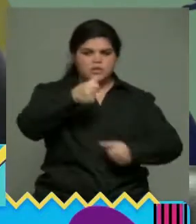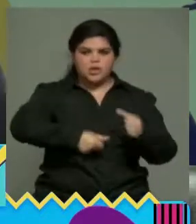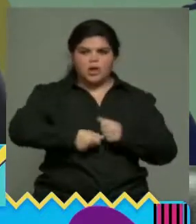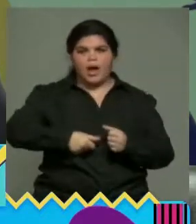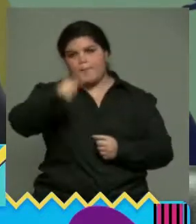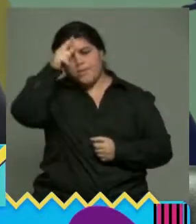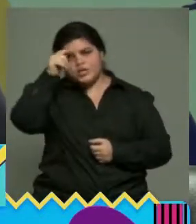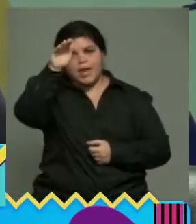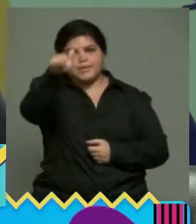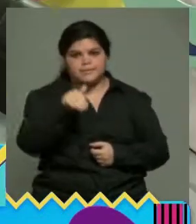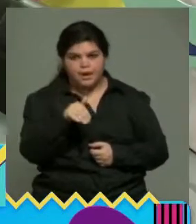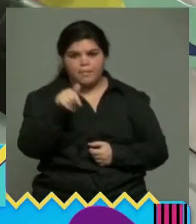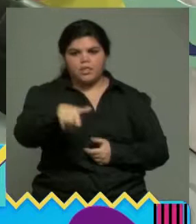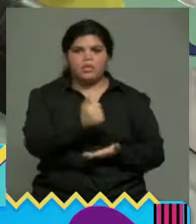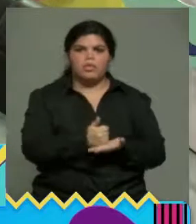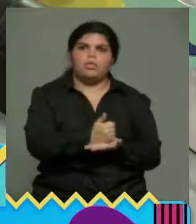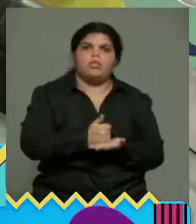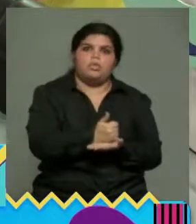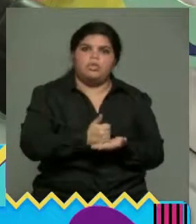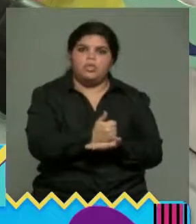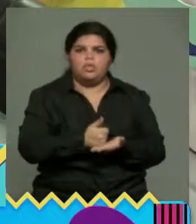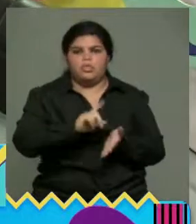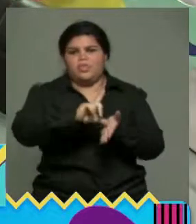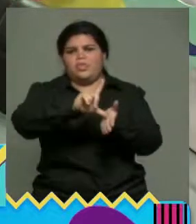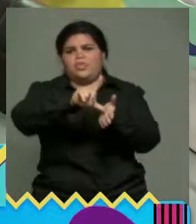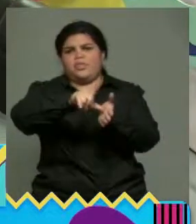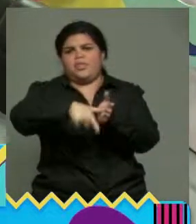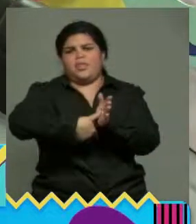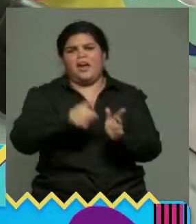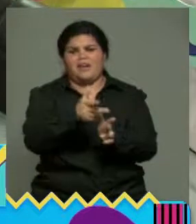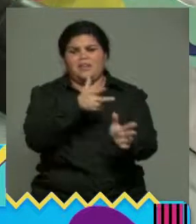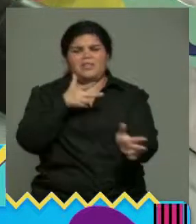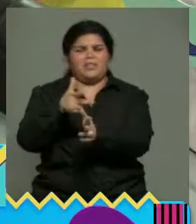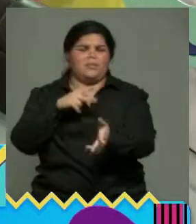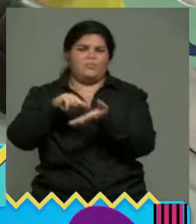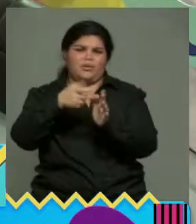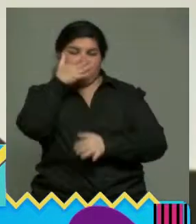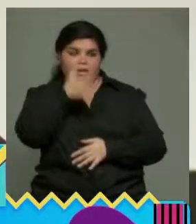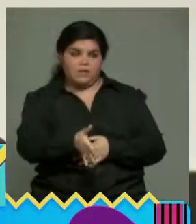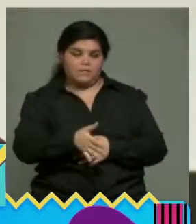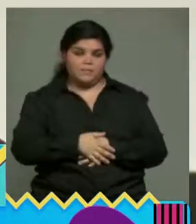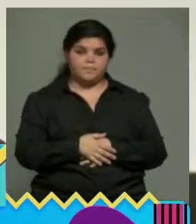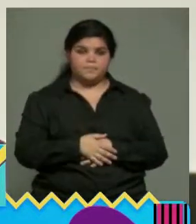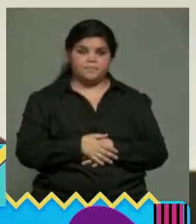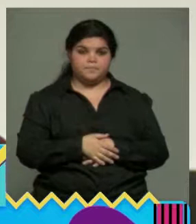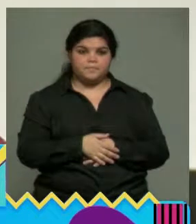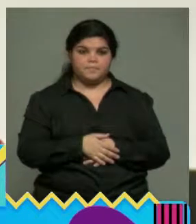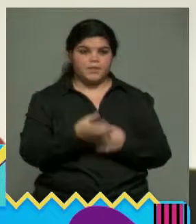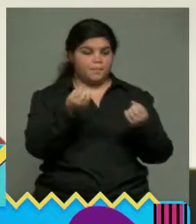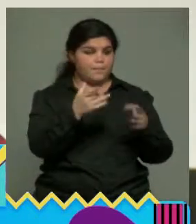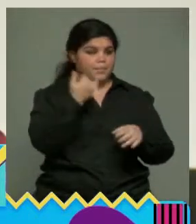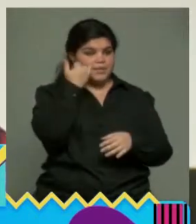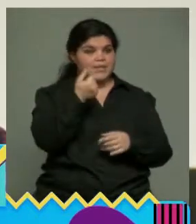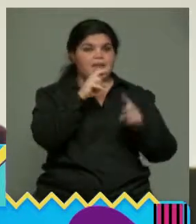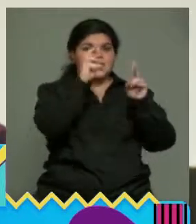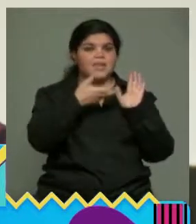congestión vehicular en las horas pico, y es lo que produce esos grandes inconvenientes, ¿no? Perfecto. Bueno, ya presentamos el